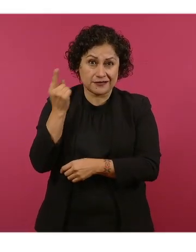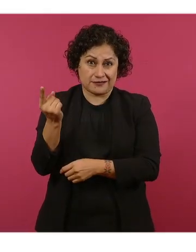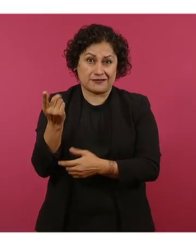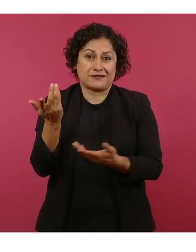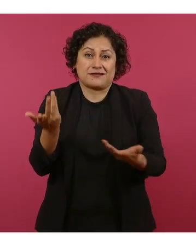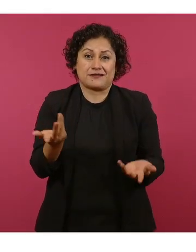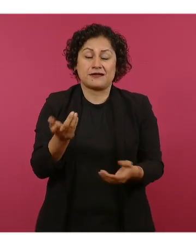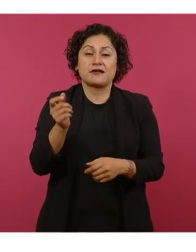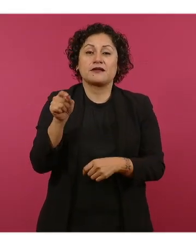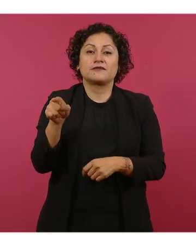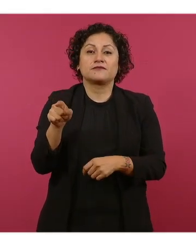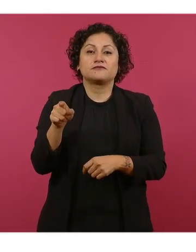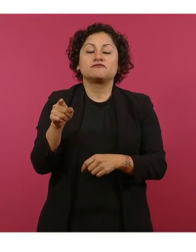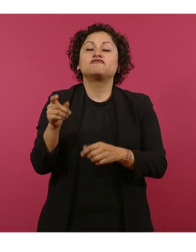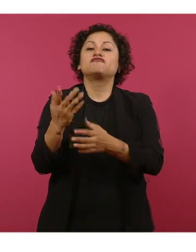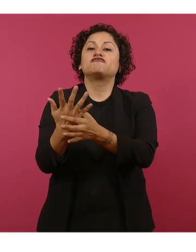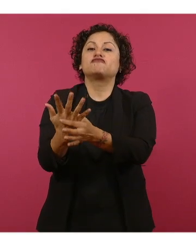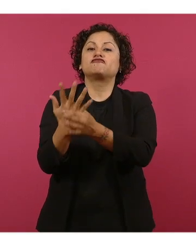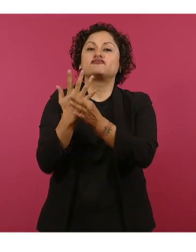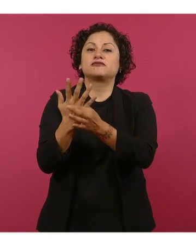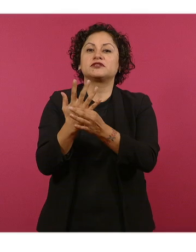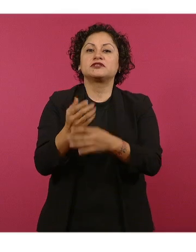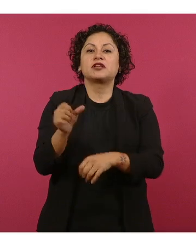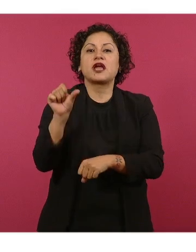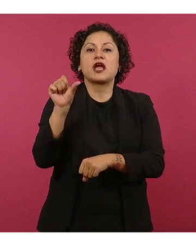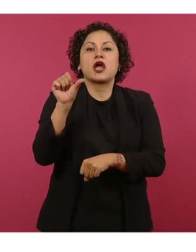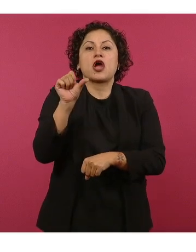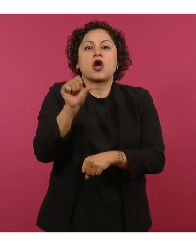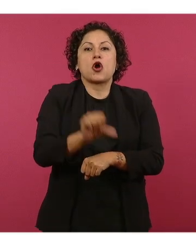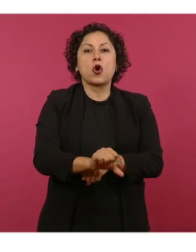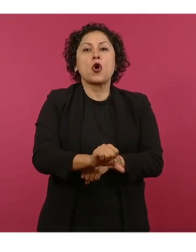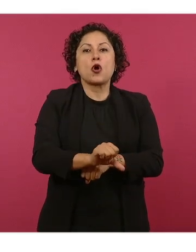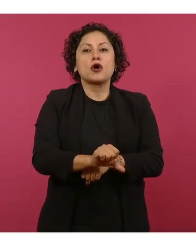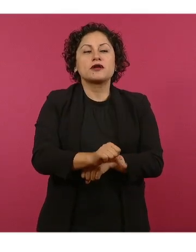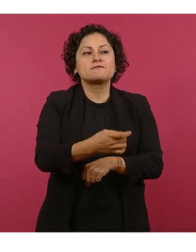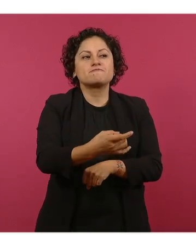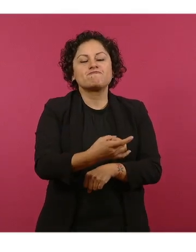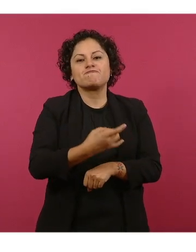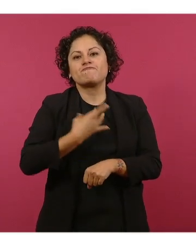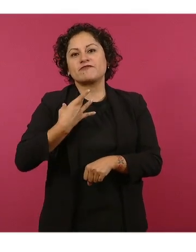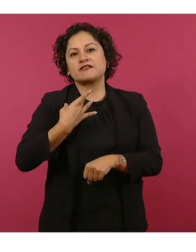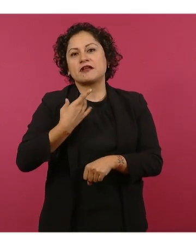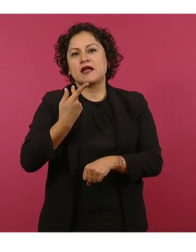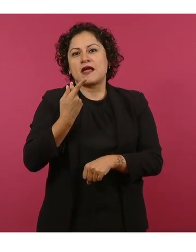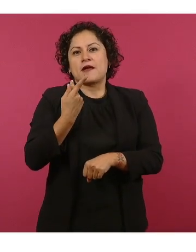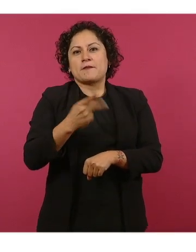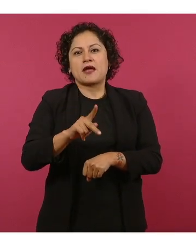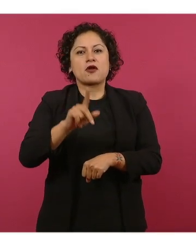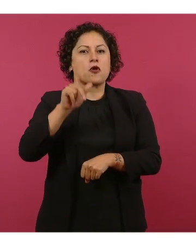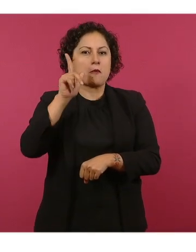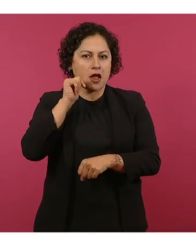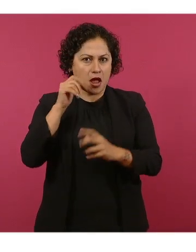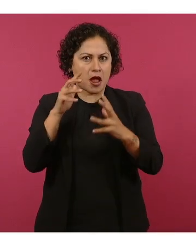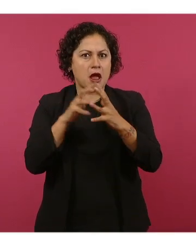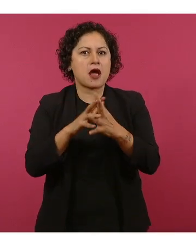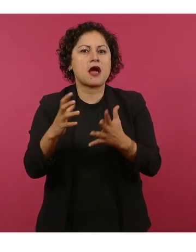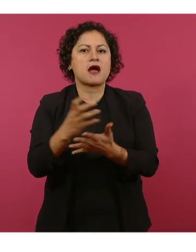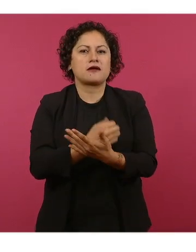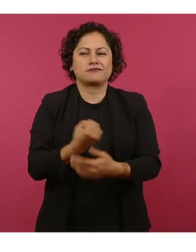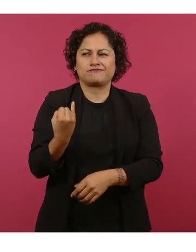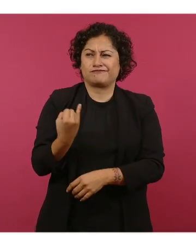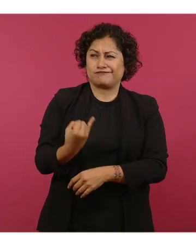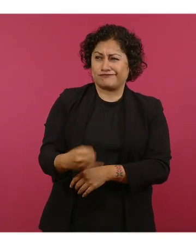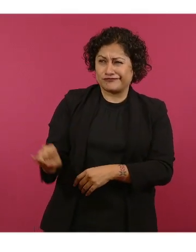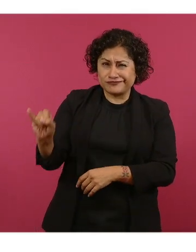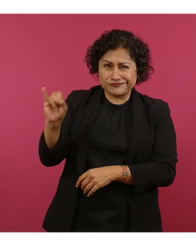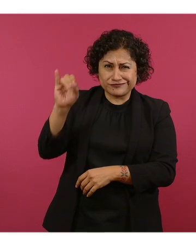el autoritarismo, pero no la guerra. ¿Cuál? Los diputados al servicio de Palacio Nacional aprobaron el saqueo